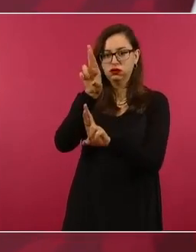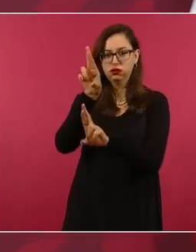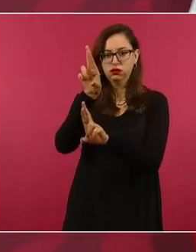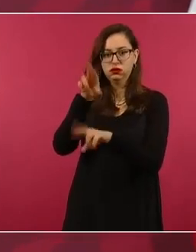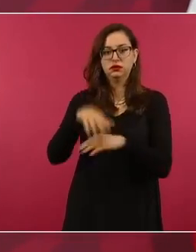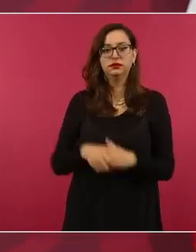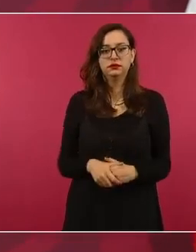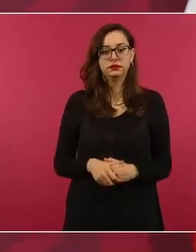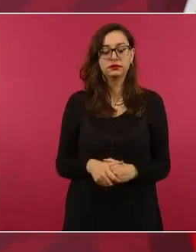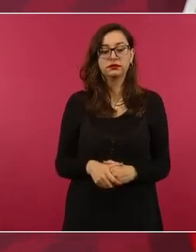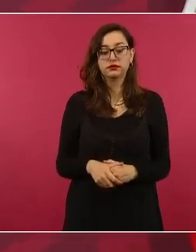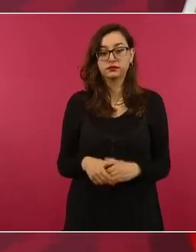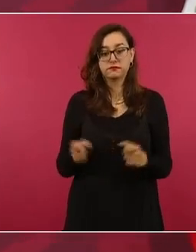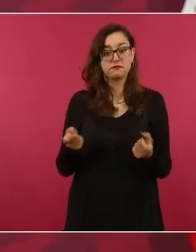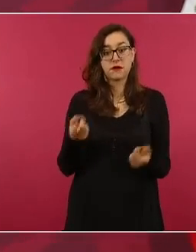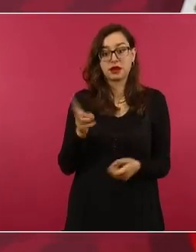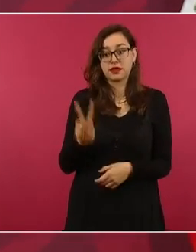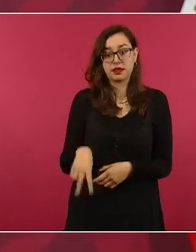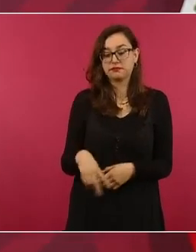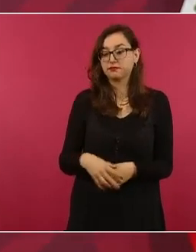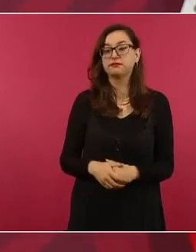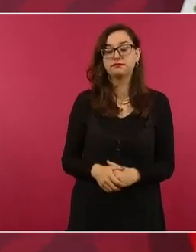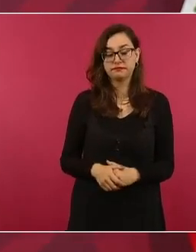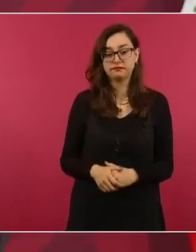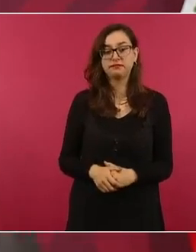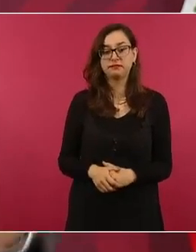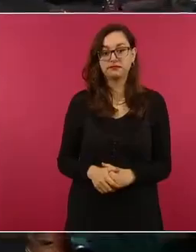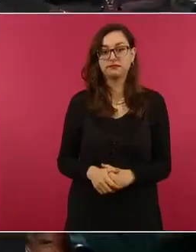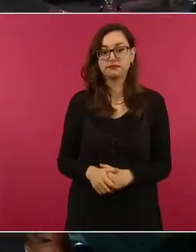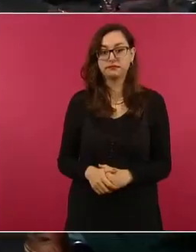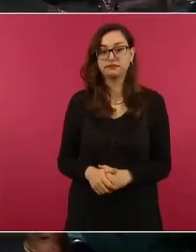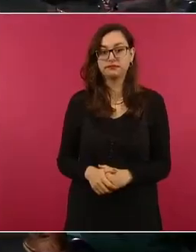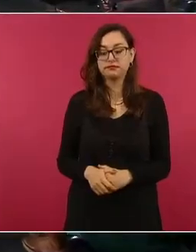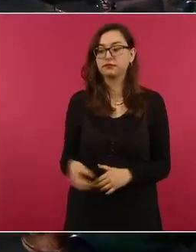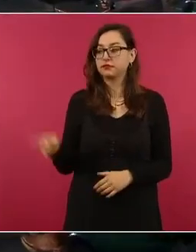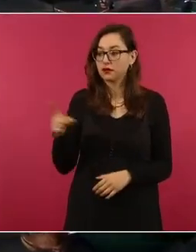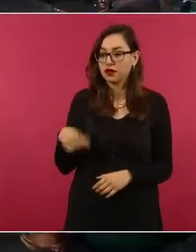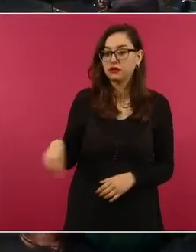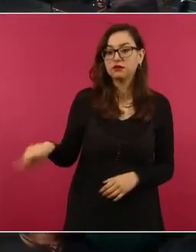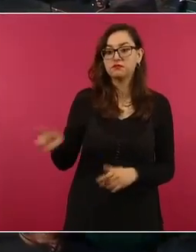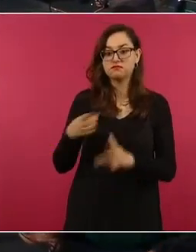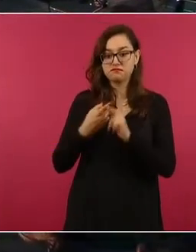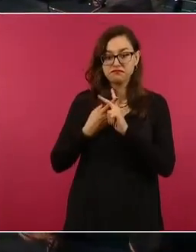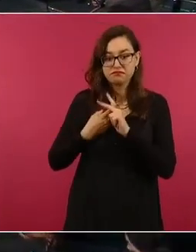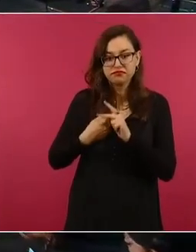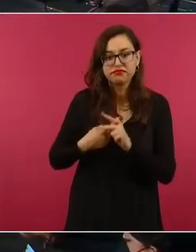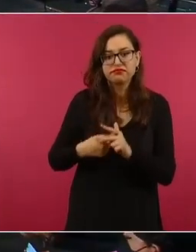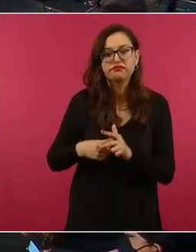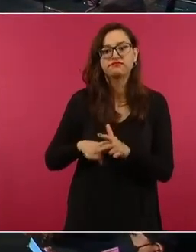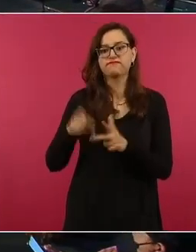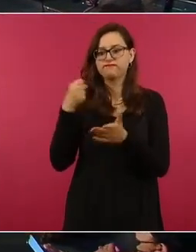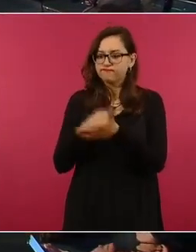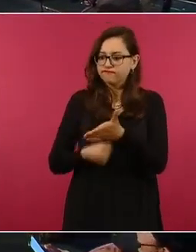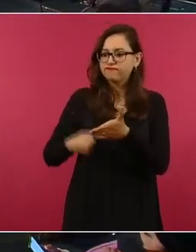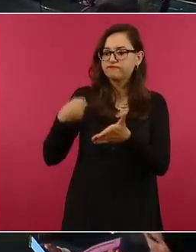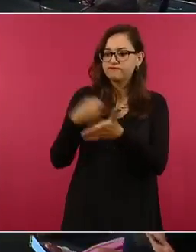toda nuestra admiración, porque les tocó abrir